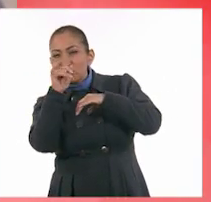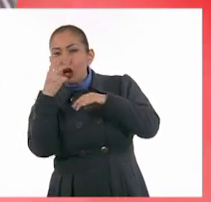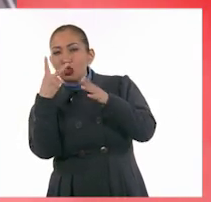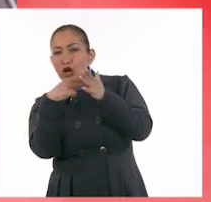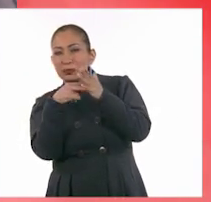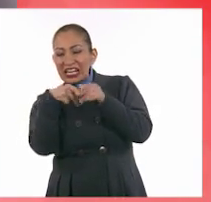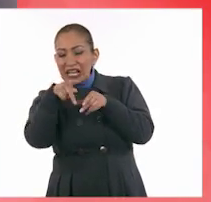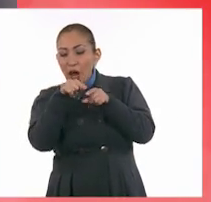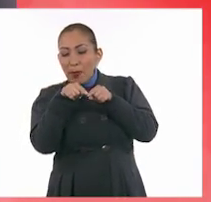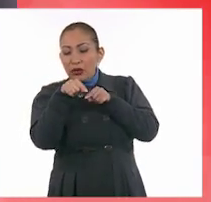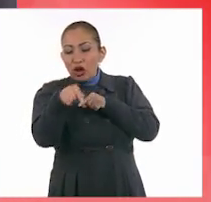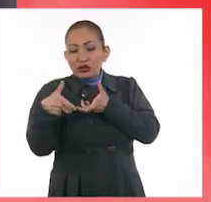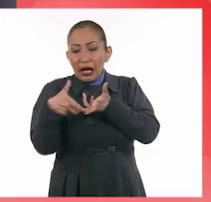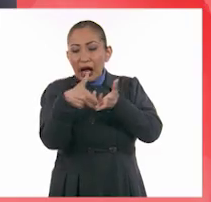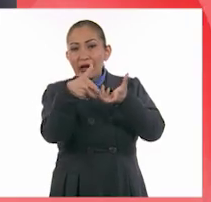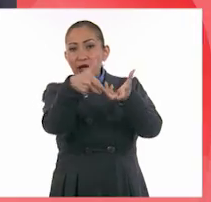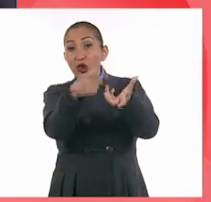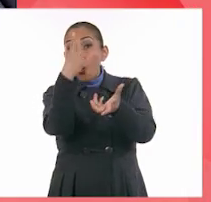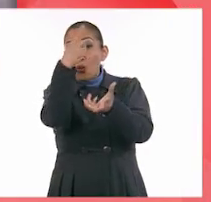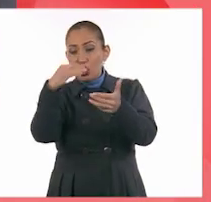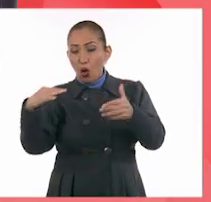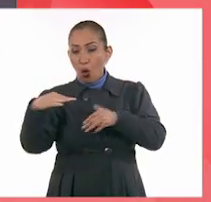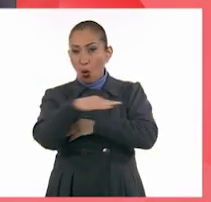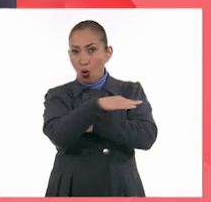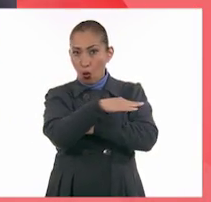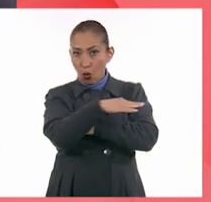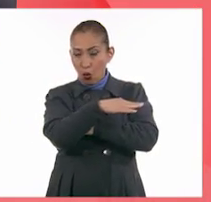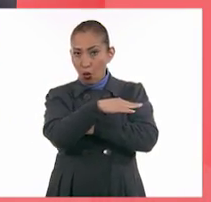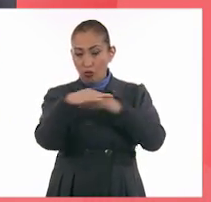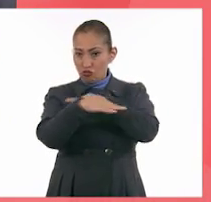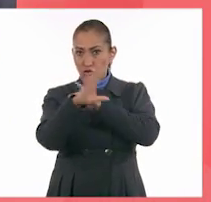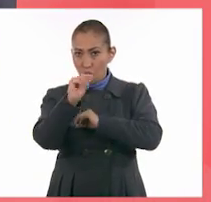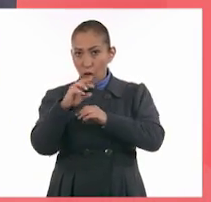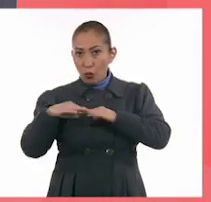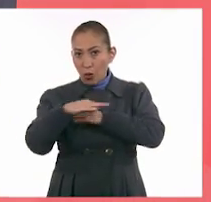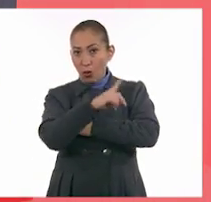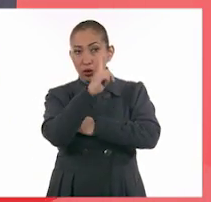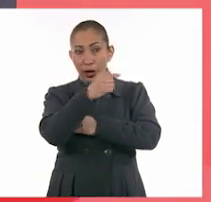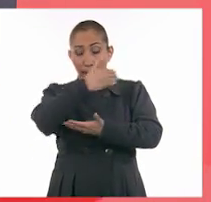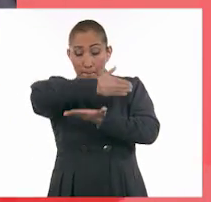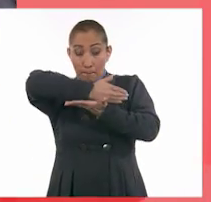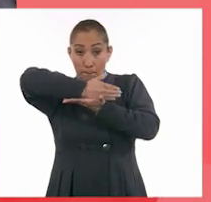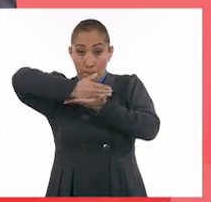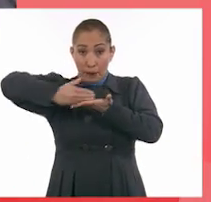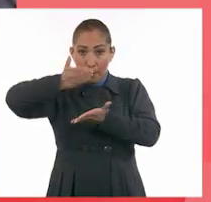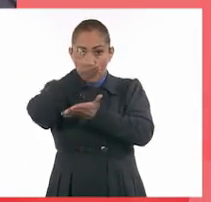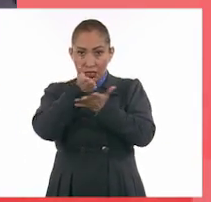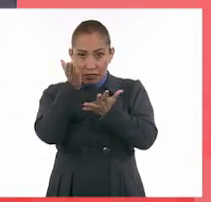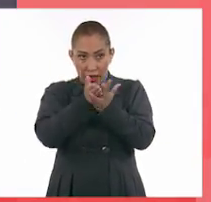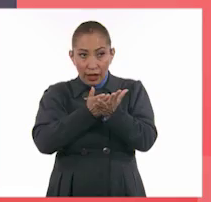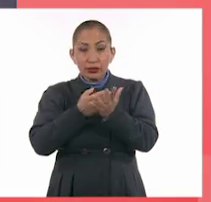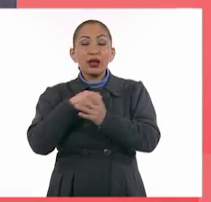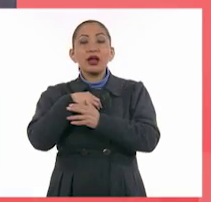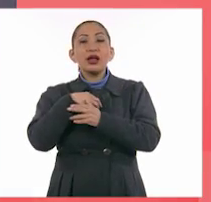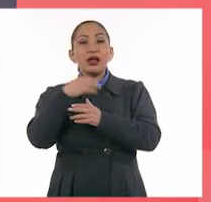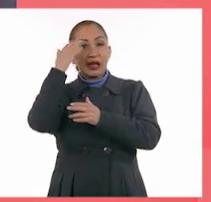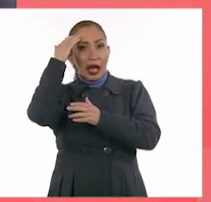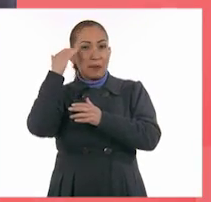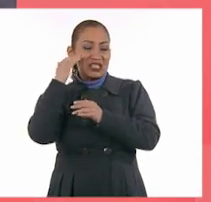2.000 kilómetros en una carretera de un solo sentido. La parte por la mitad. Primero la cabeza,